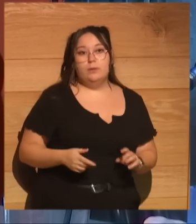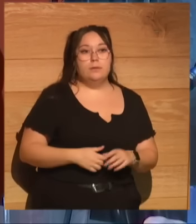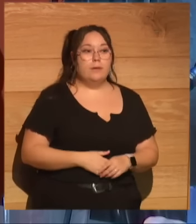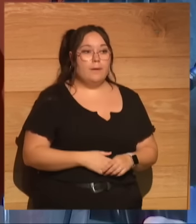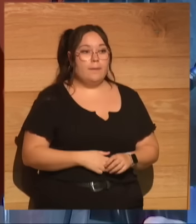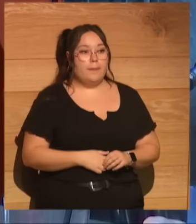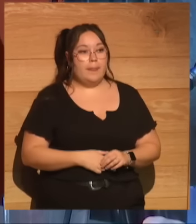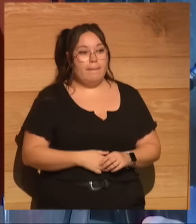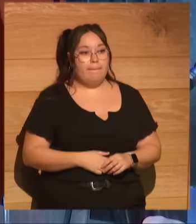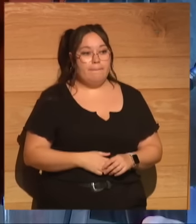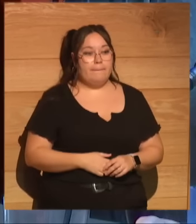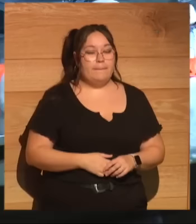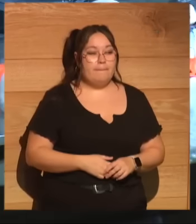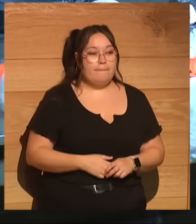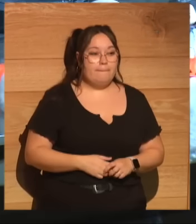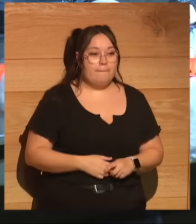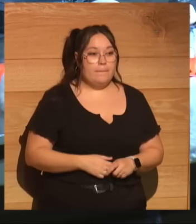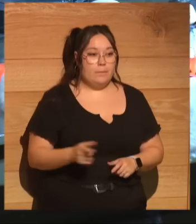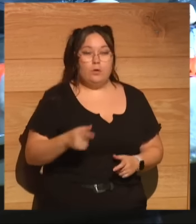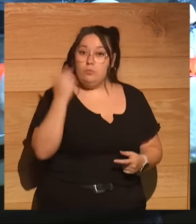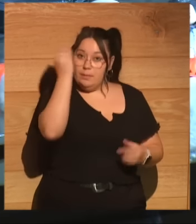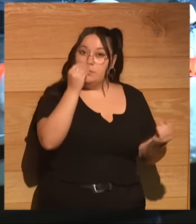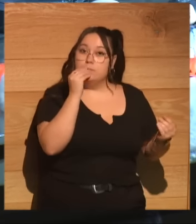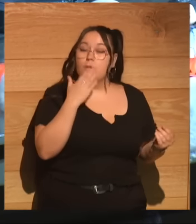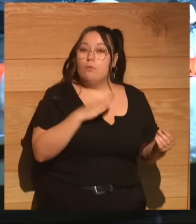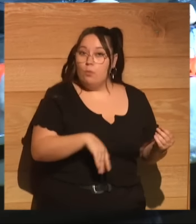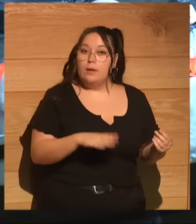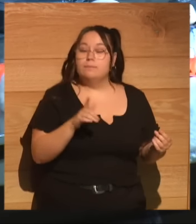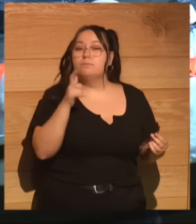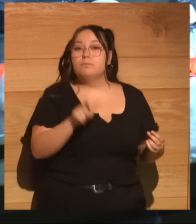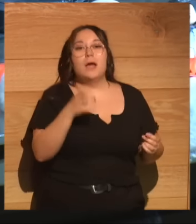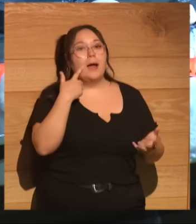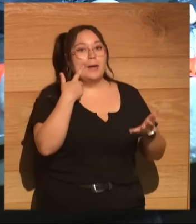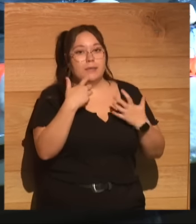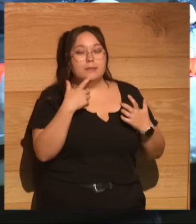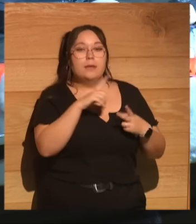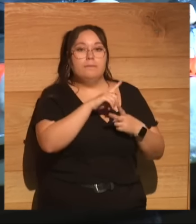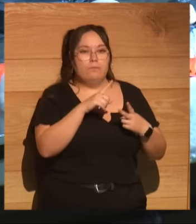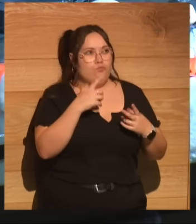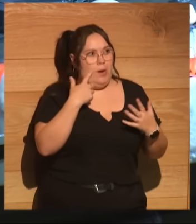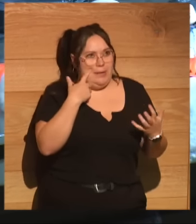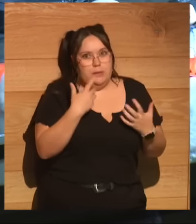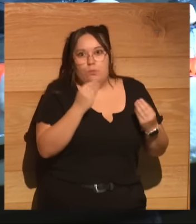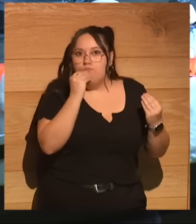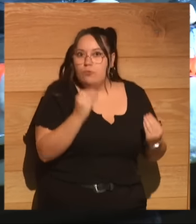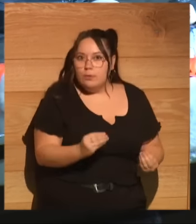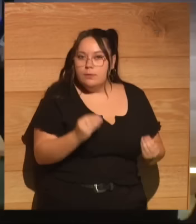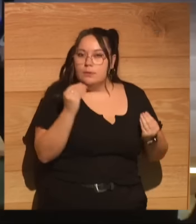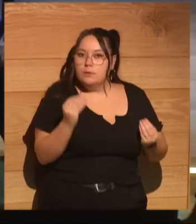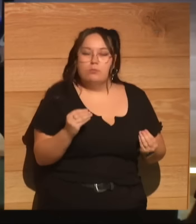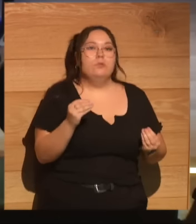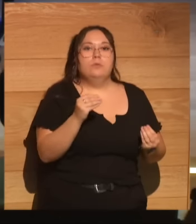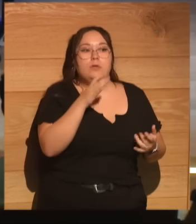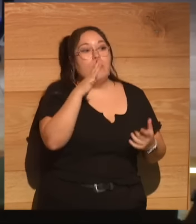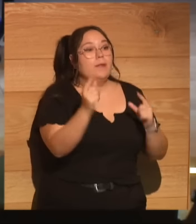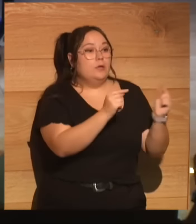tema. Ahora entraremos, pero creo que lo que ha planteado es guay, es un artista. Es un gran artista y ahora estará la